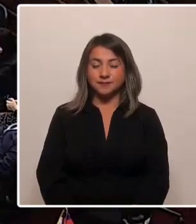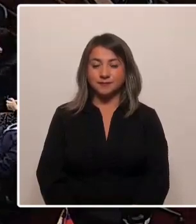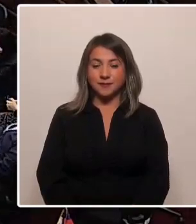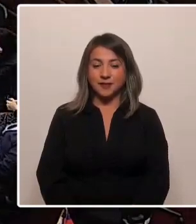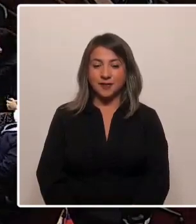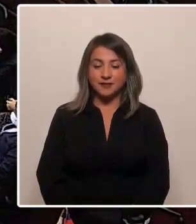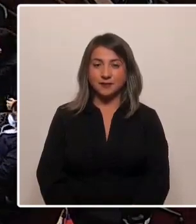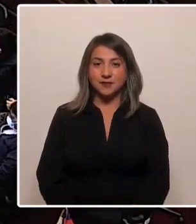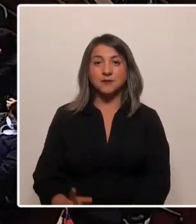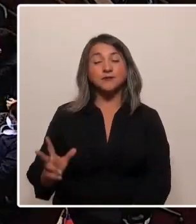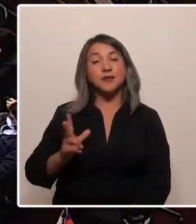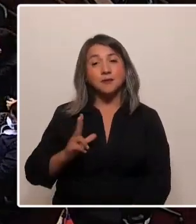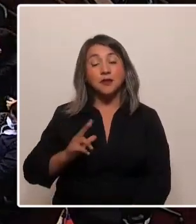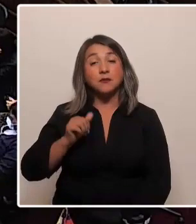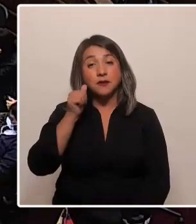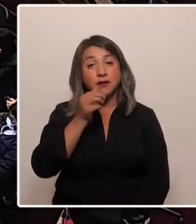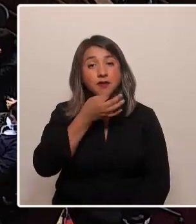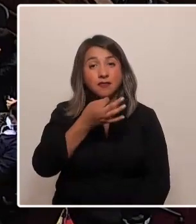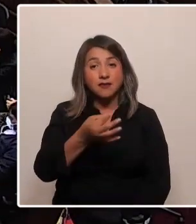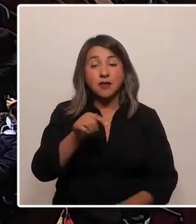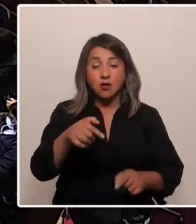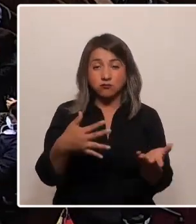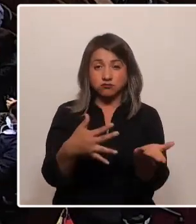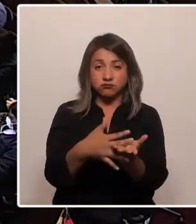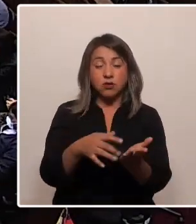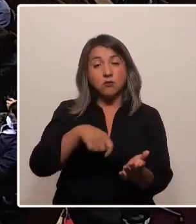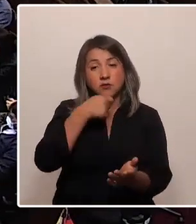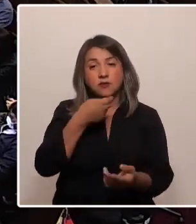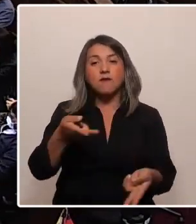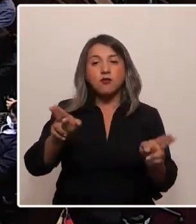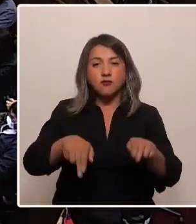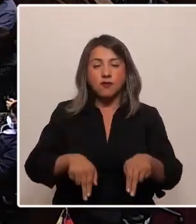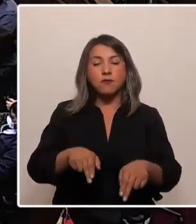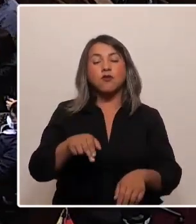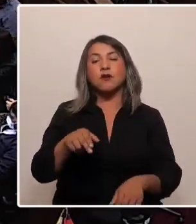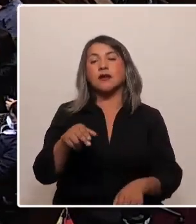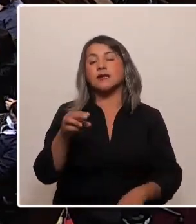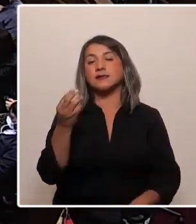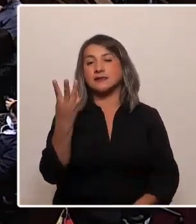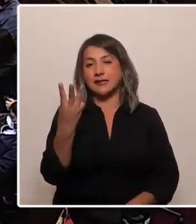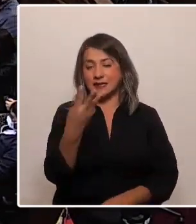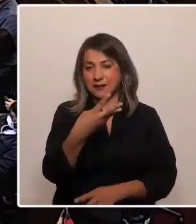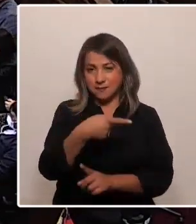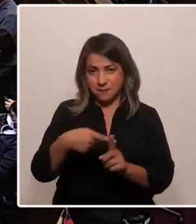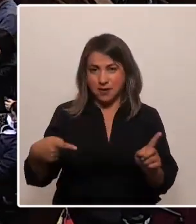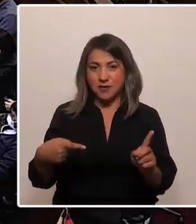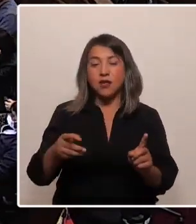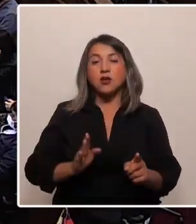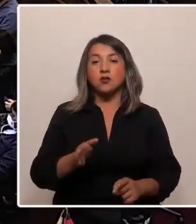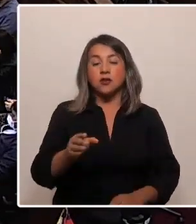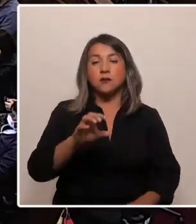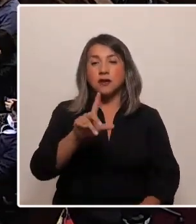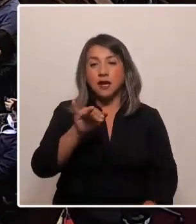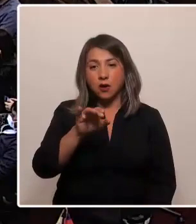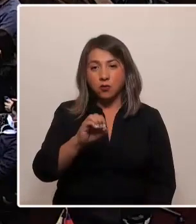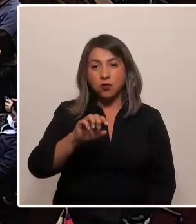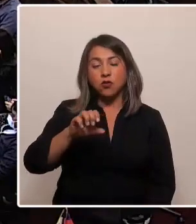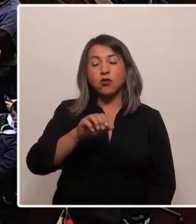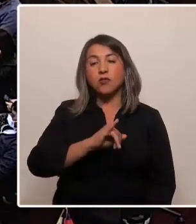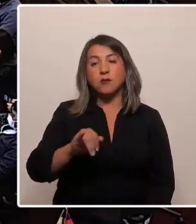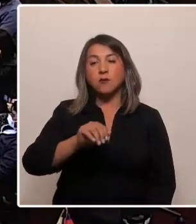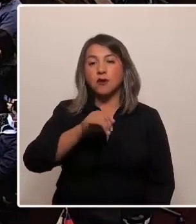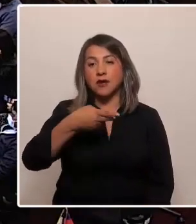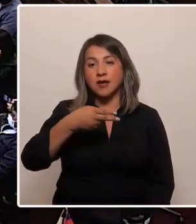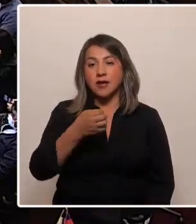Estimadas y estimados convencionales, vamos a hacer el receso. Regresamos a las 15:30. Continúa Claudio Gómez y luego Helmut